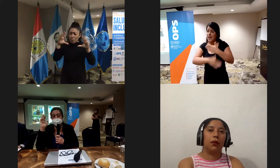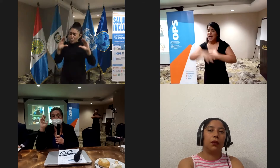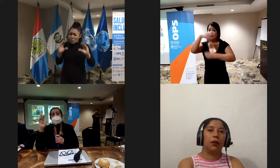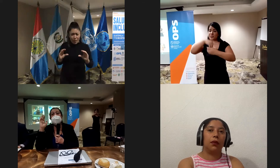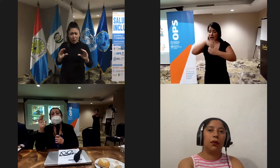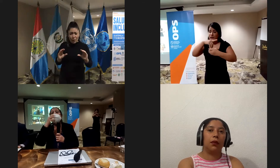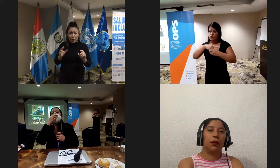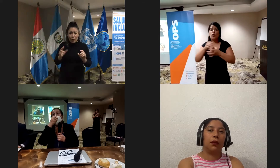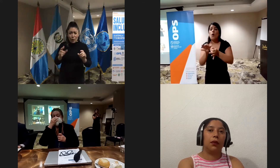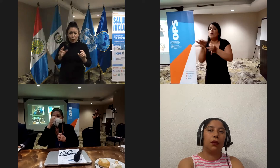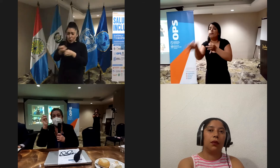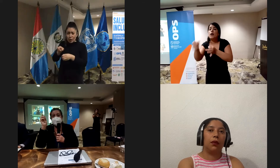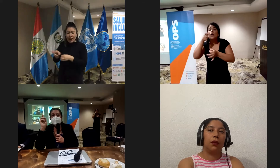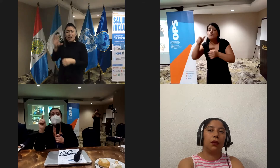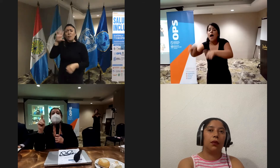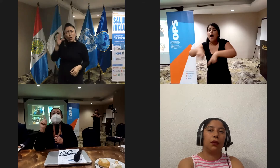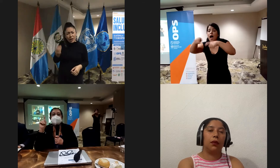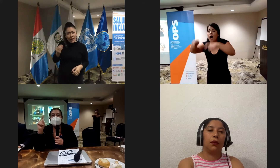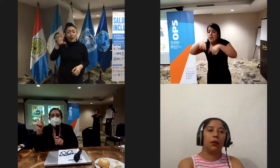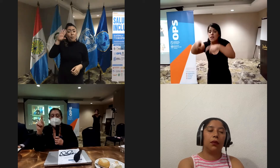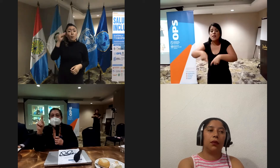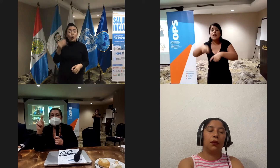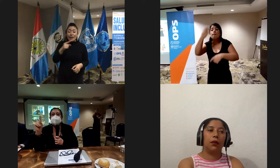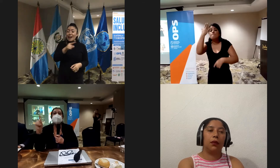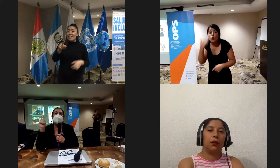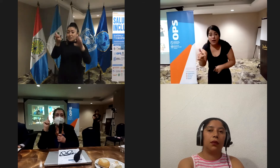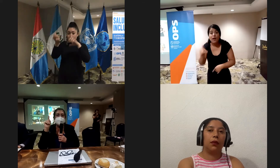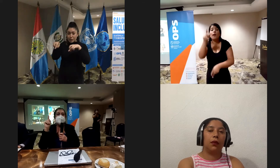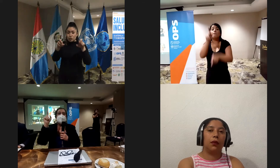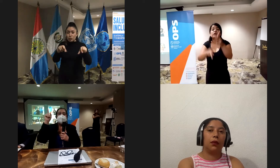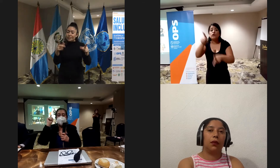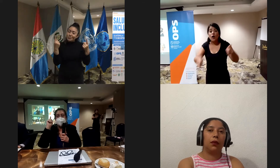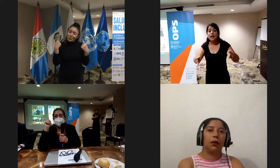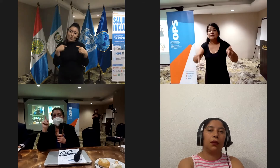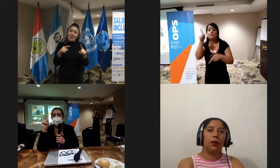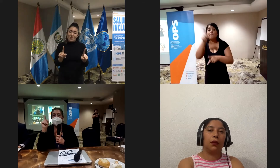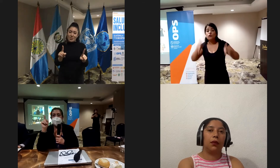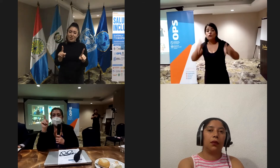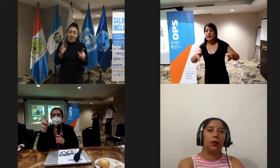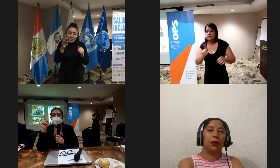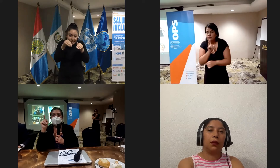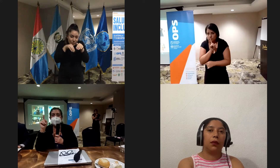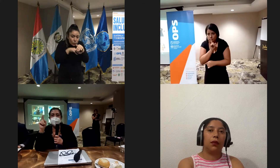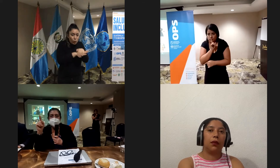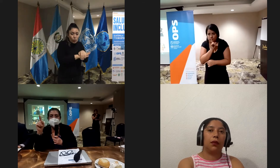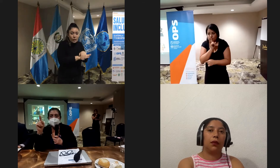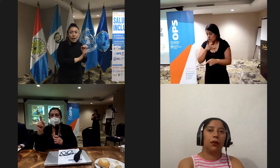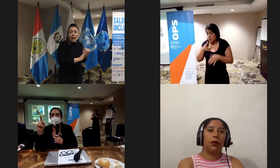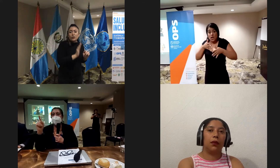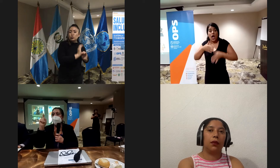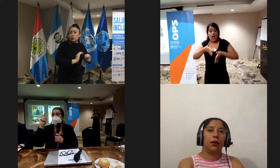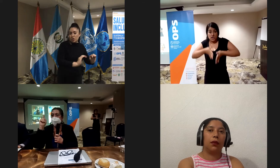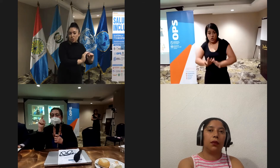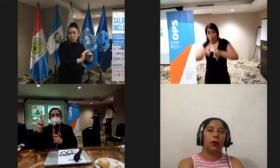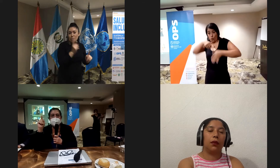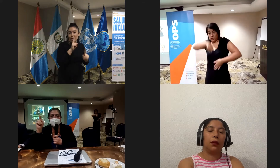en las áreas rurales porque las personas todavía esconden a sus niños